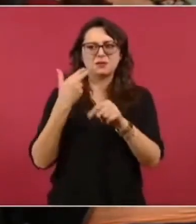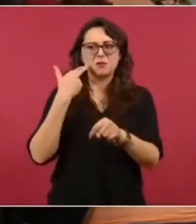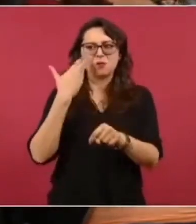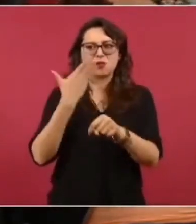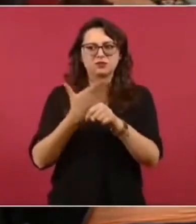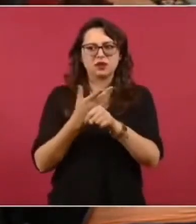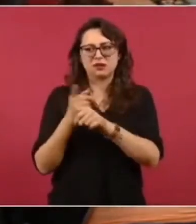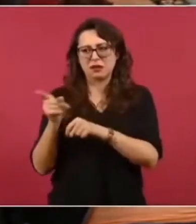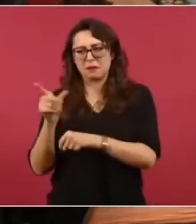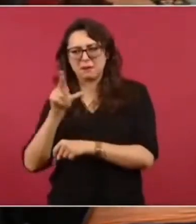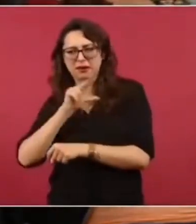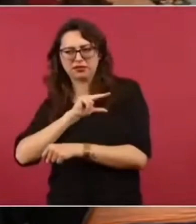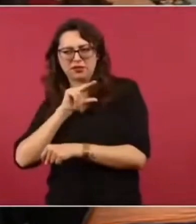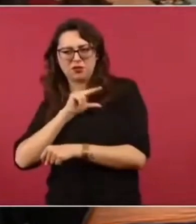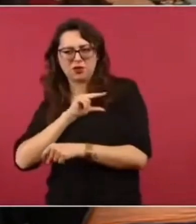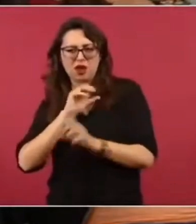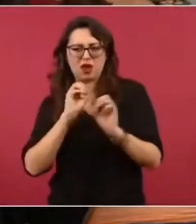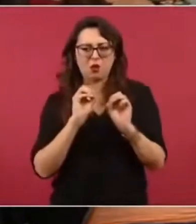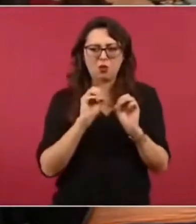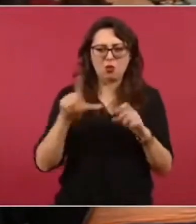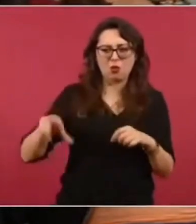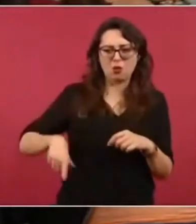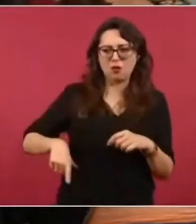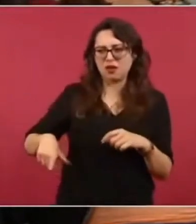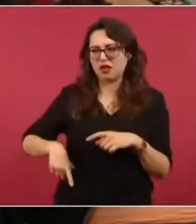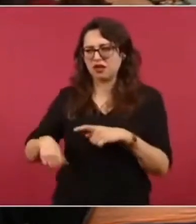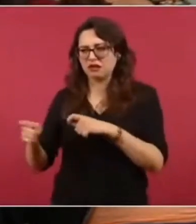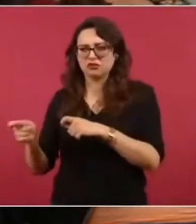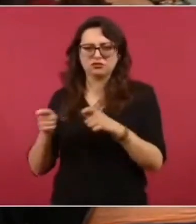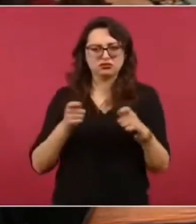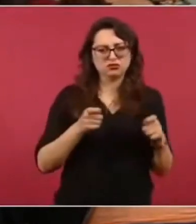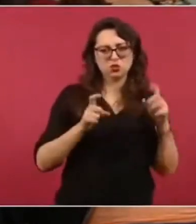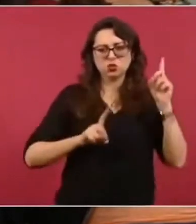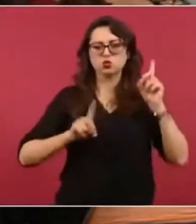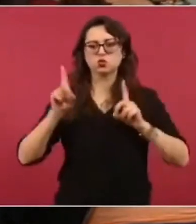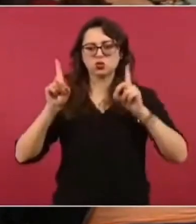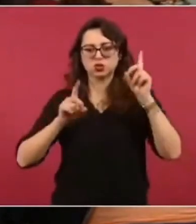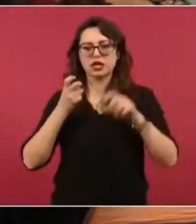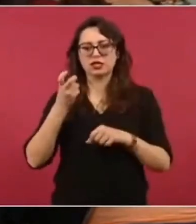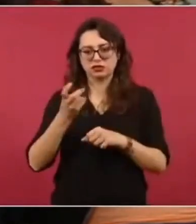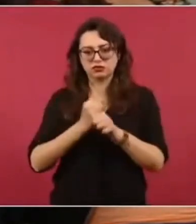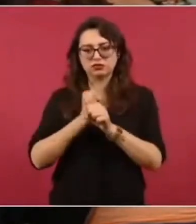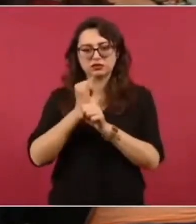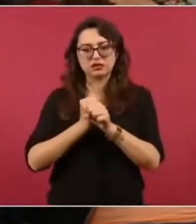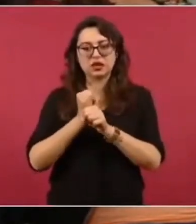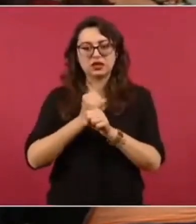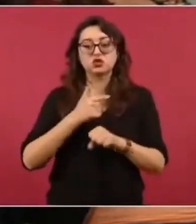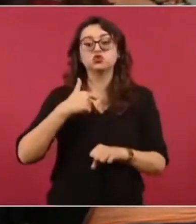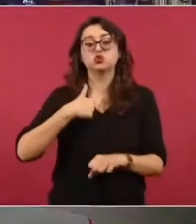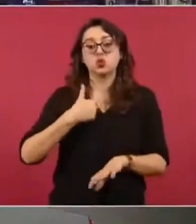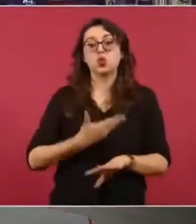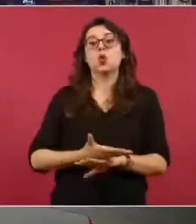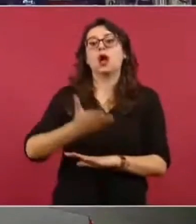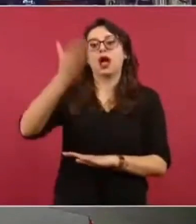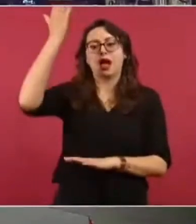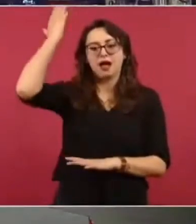fue un tema que incluso yo antes, semanas antes, le había preguntado aquí. Aquí vino la secretaria Rosa Isela.